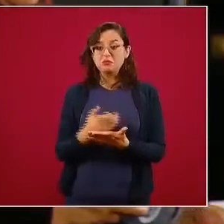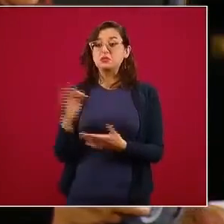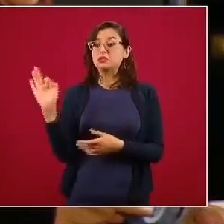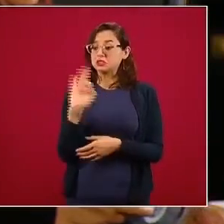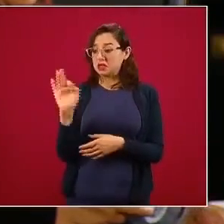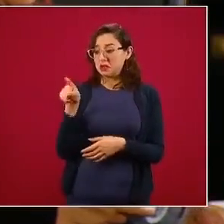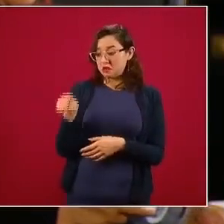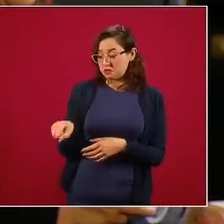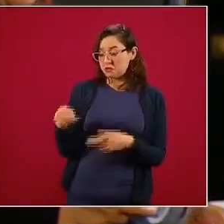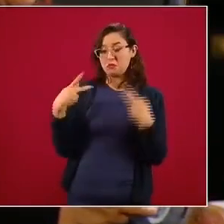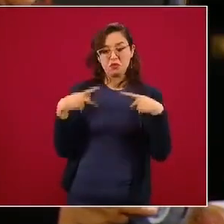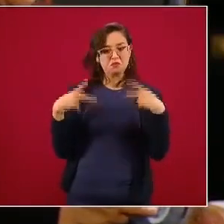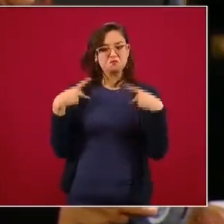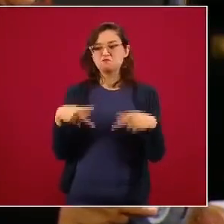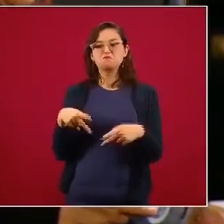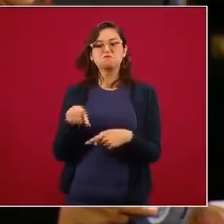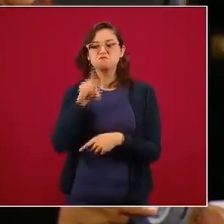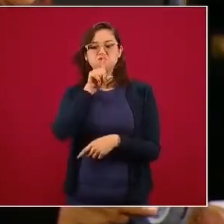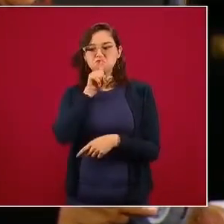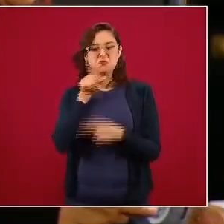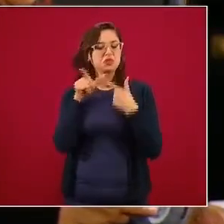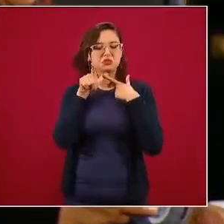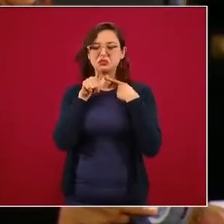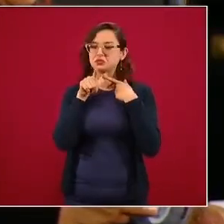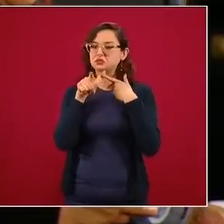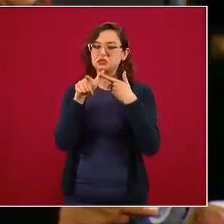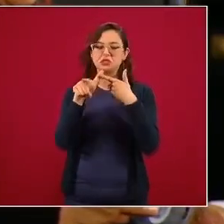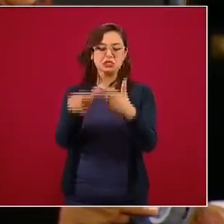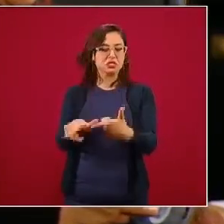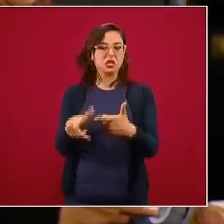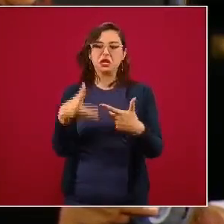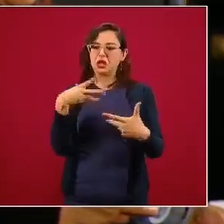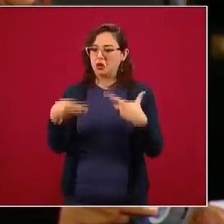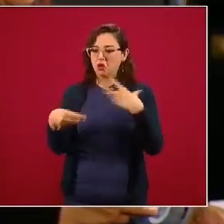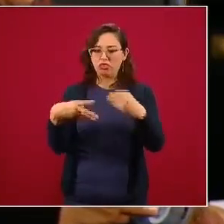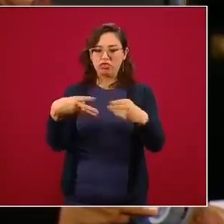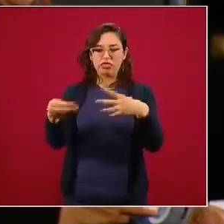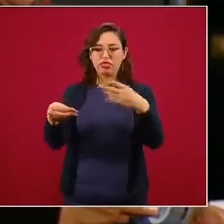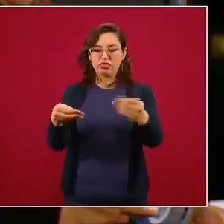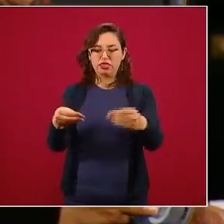estas personas recuperadas y el virus puede contagiar hasta los 45 días,